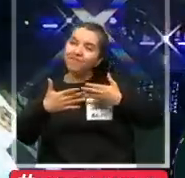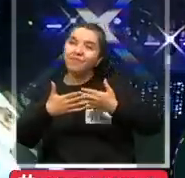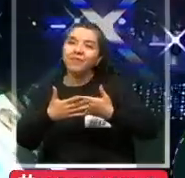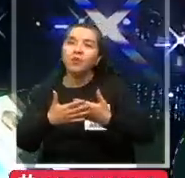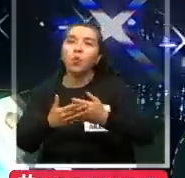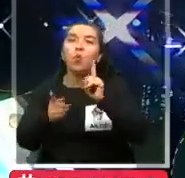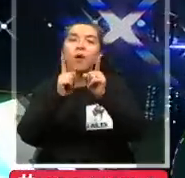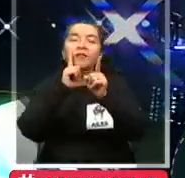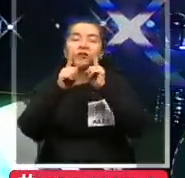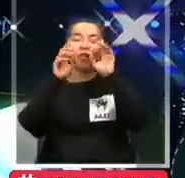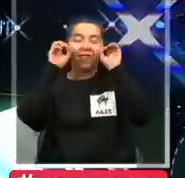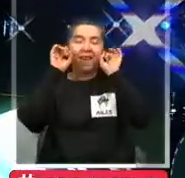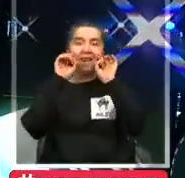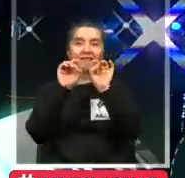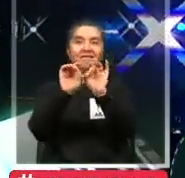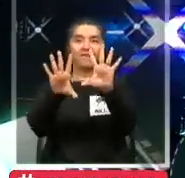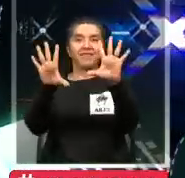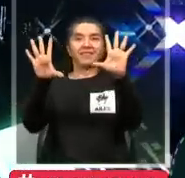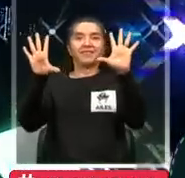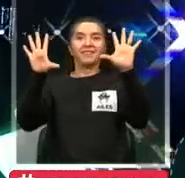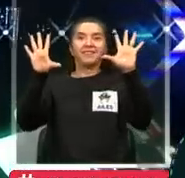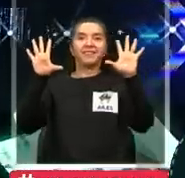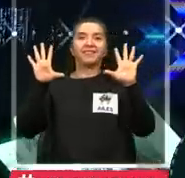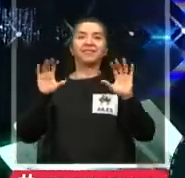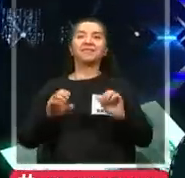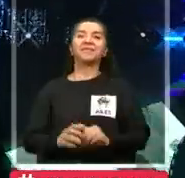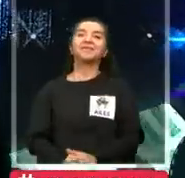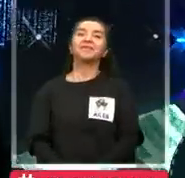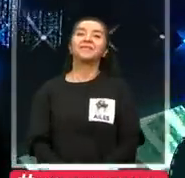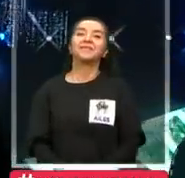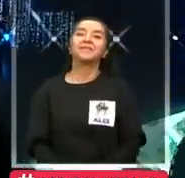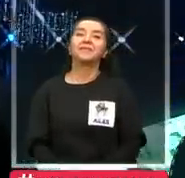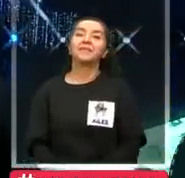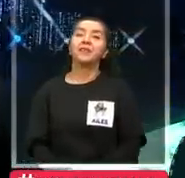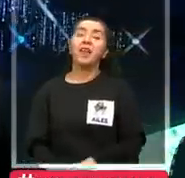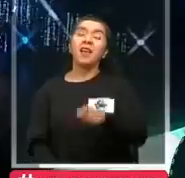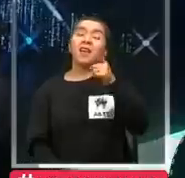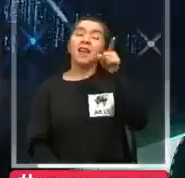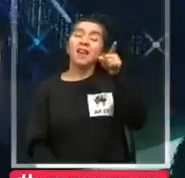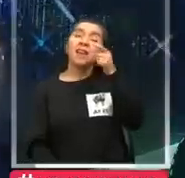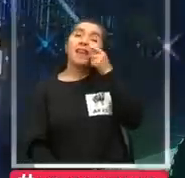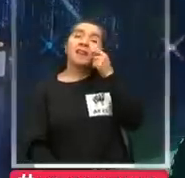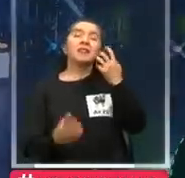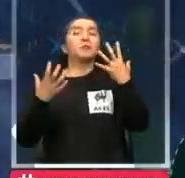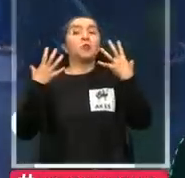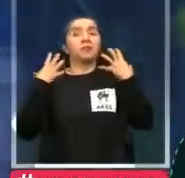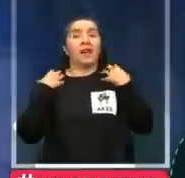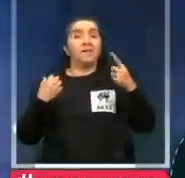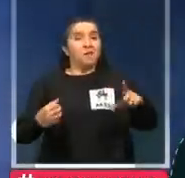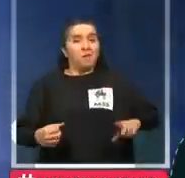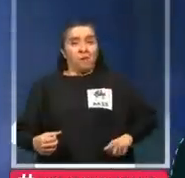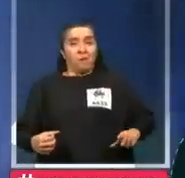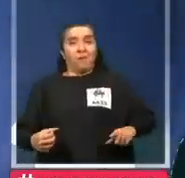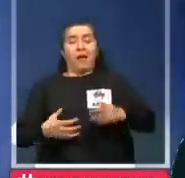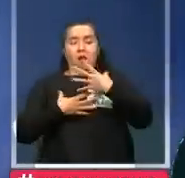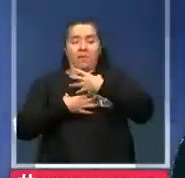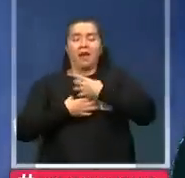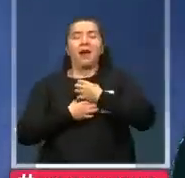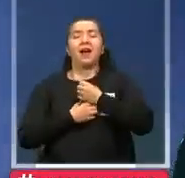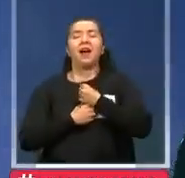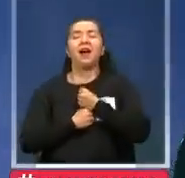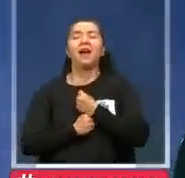final su cuento de hadas. Él se encarga de mis culpas,